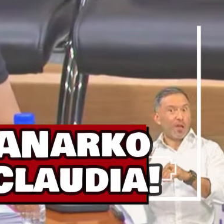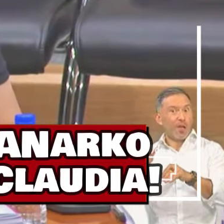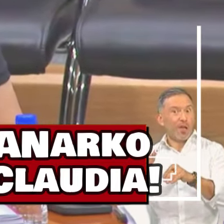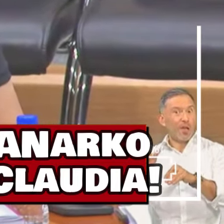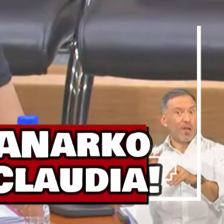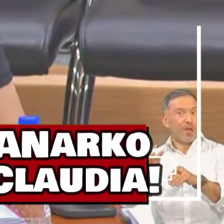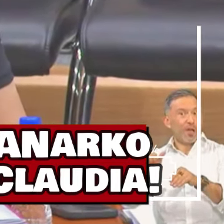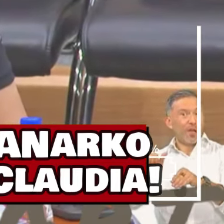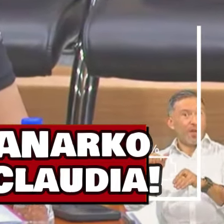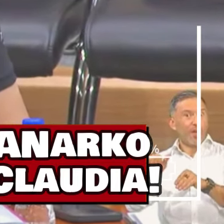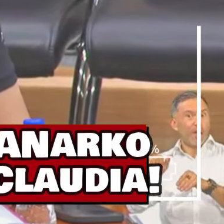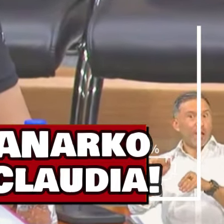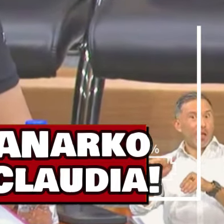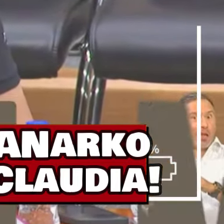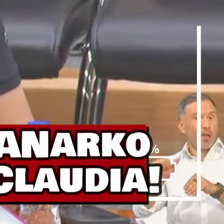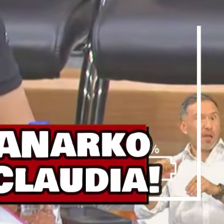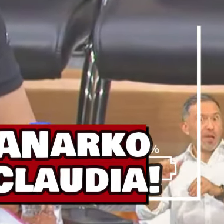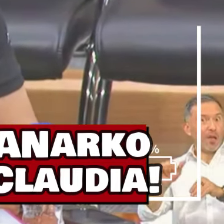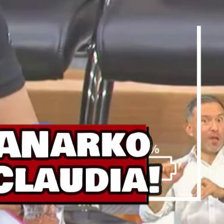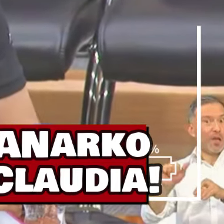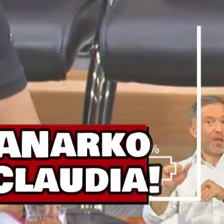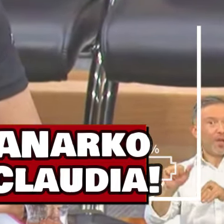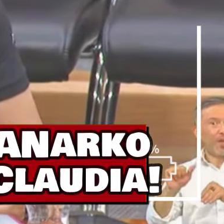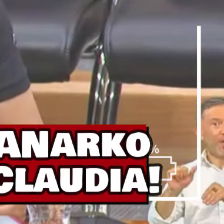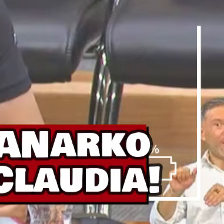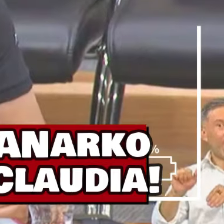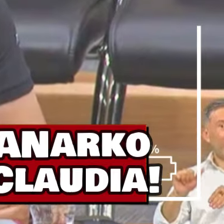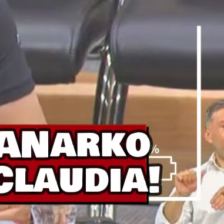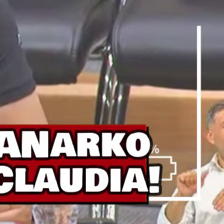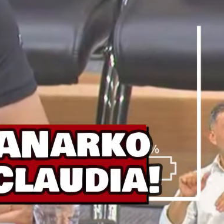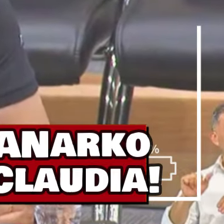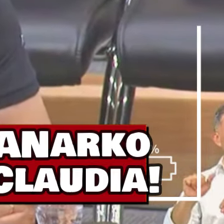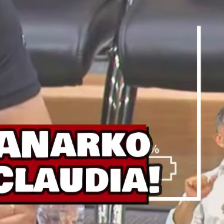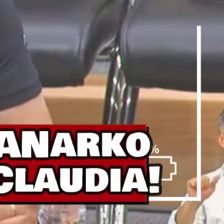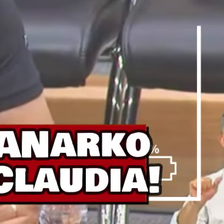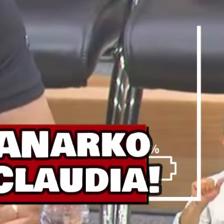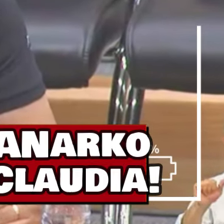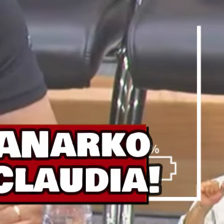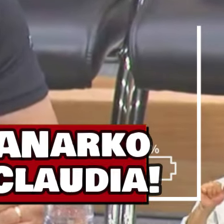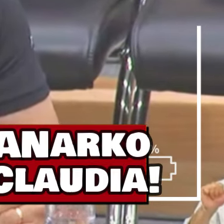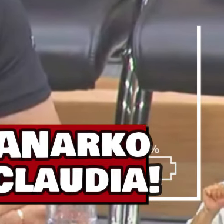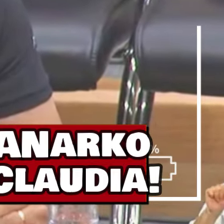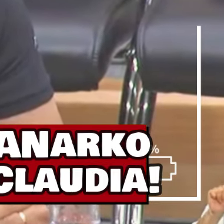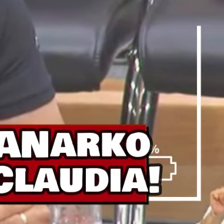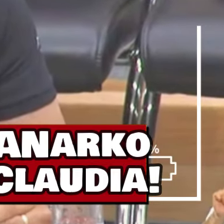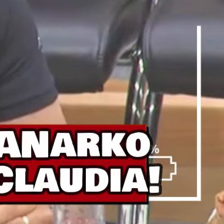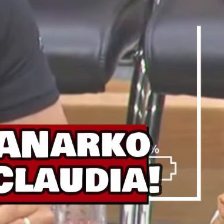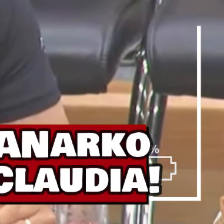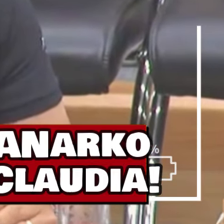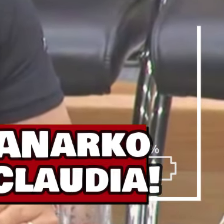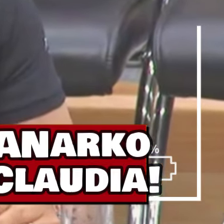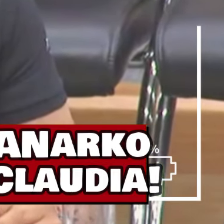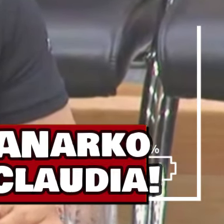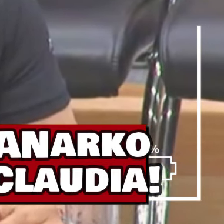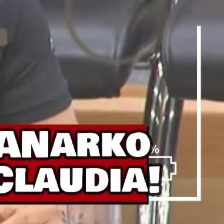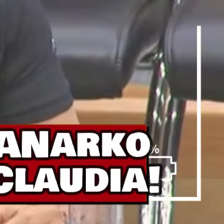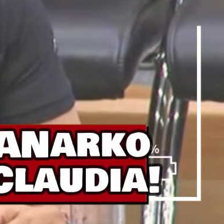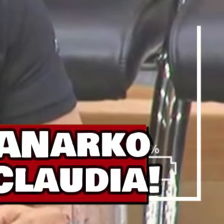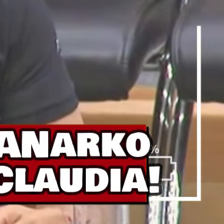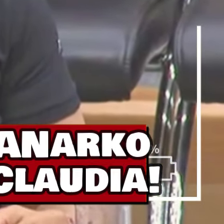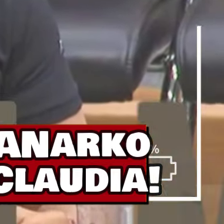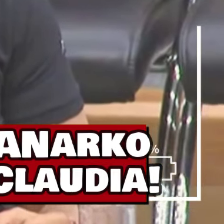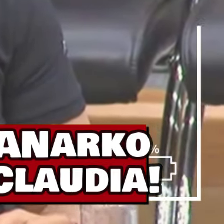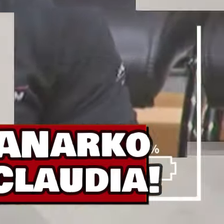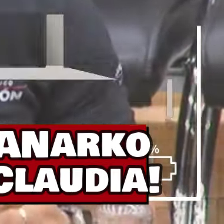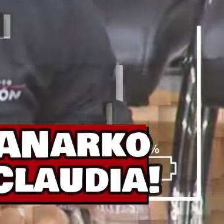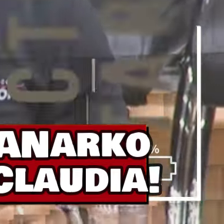cinismo que son contratadas con otros fines y cuestionando la efectividad de estas predicciones triunfalistas. Finalizó con la afirmación delirante de que